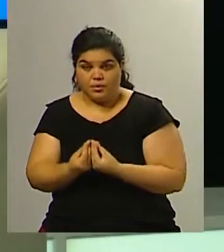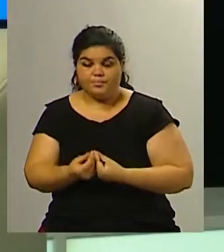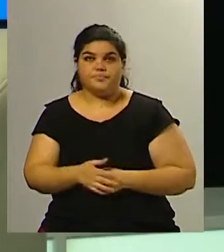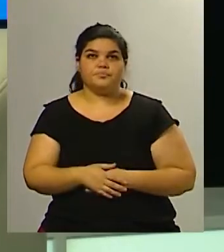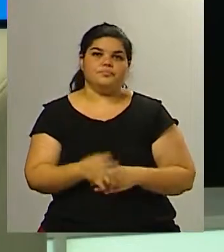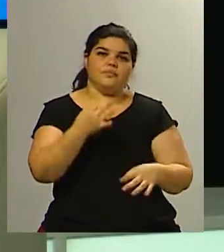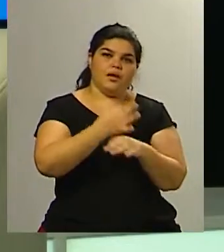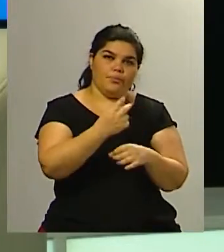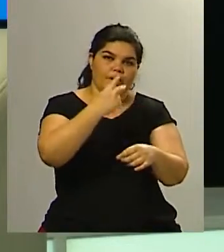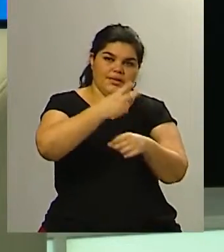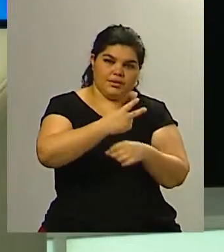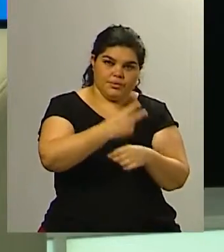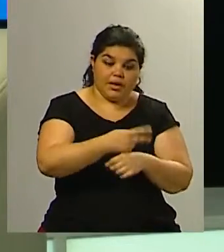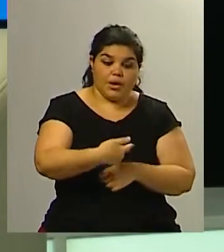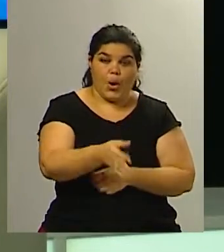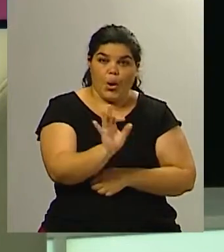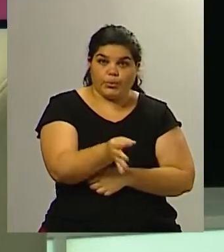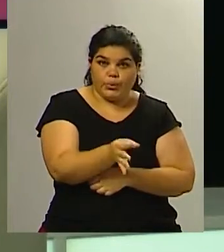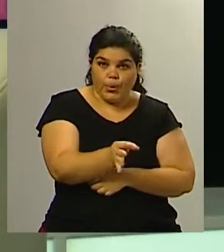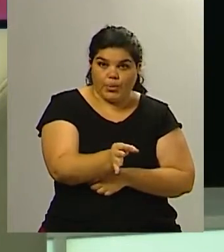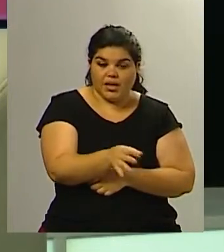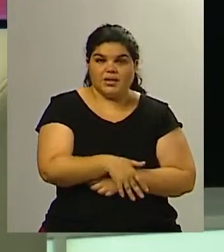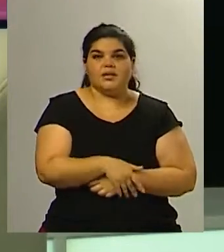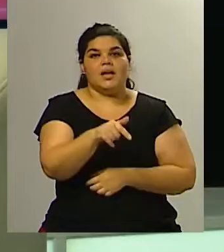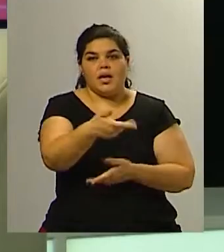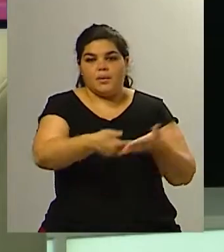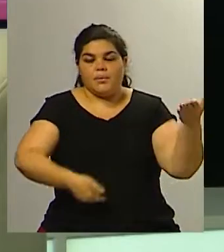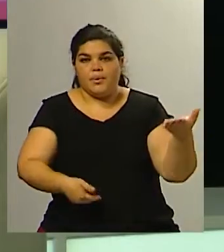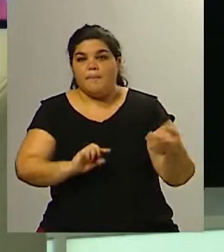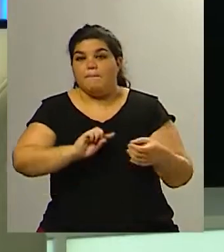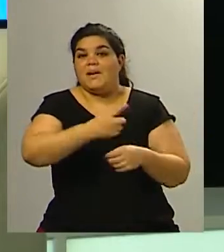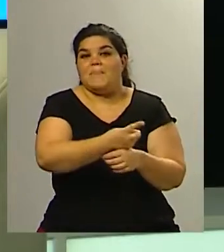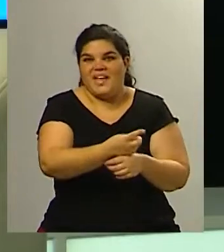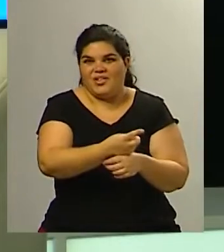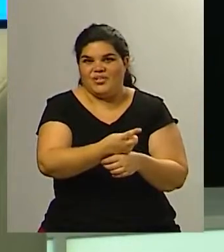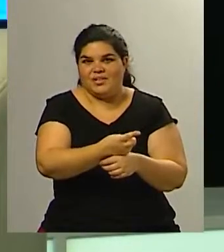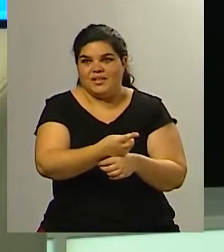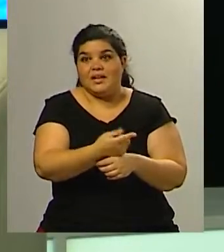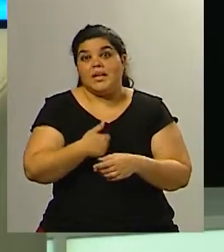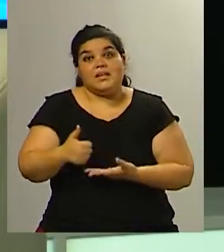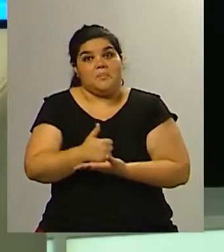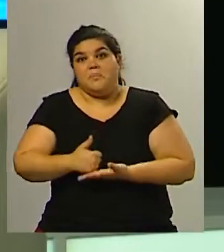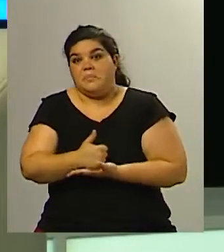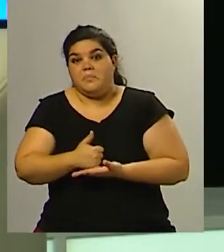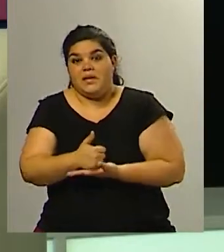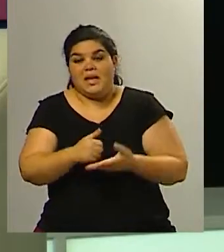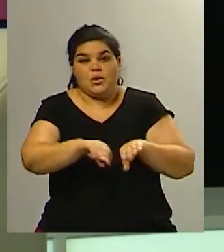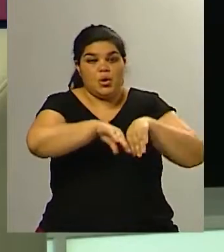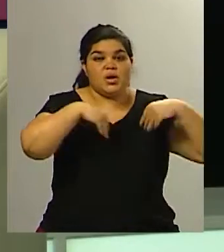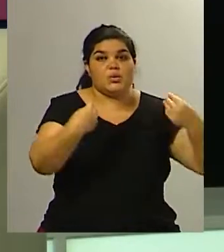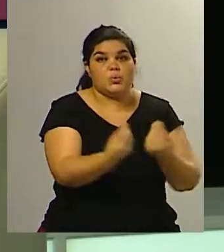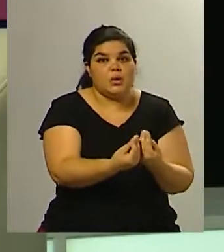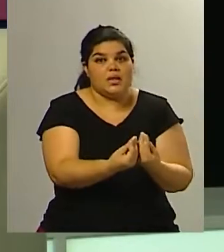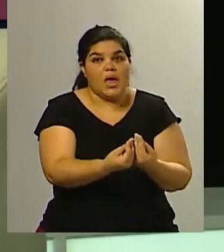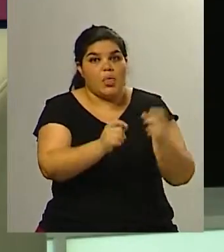recién tenemos, en octubre de este año se aplicó el primer operativo post pandemia, así que estamos a la espera de los resultados que nos traiga